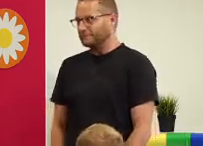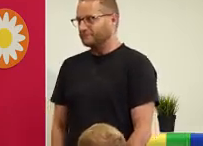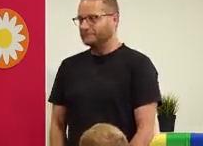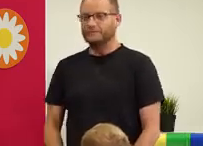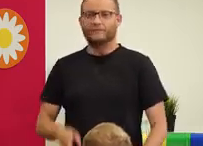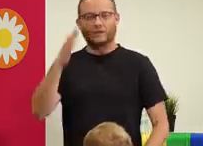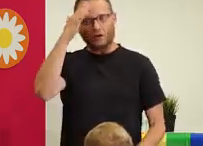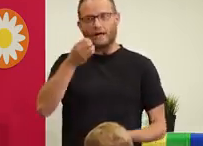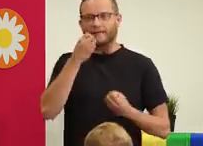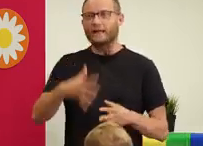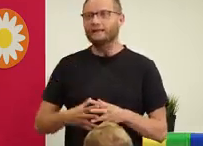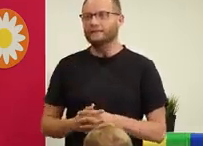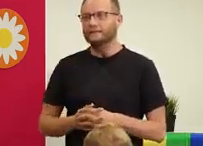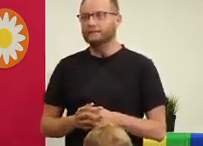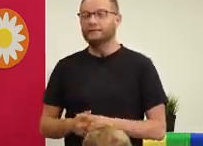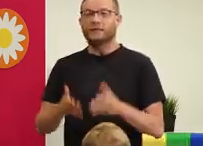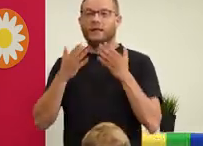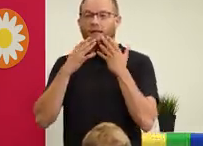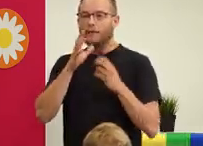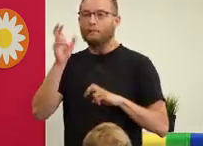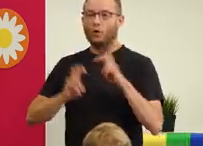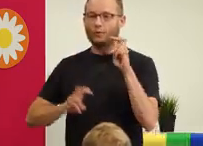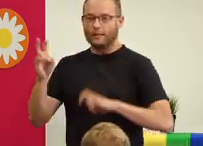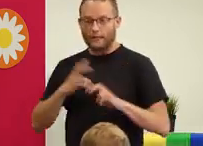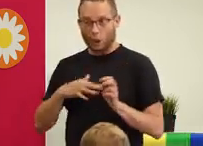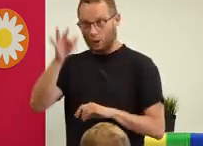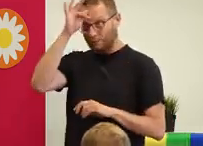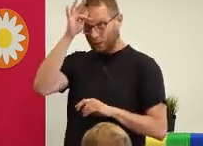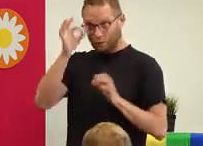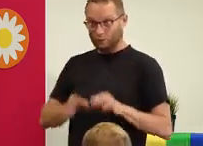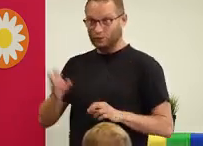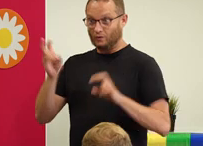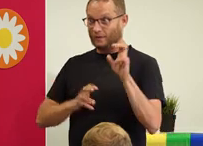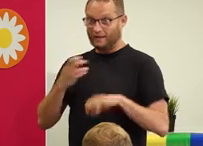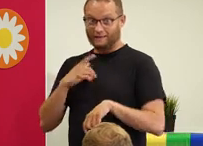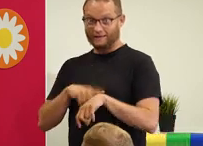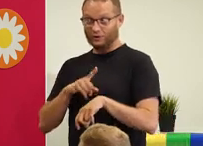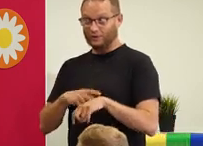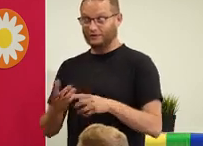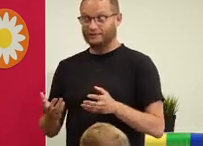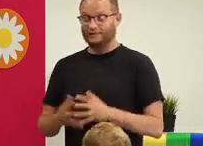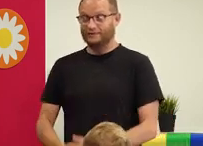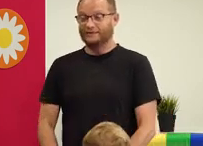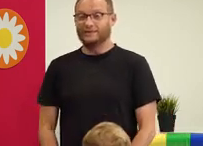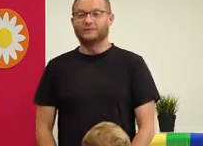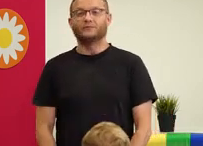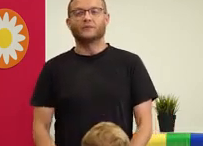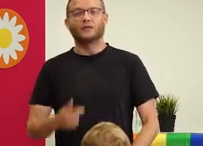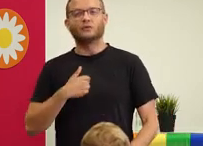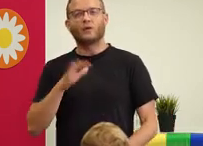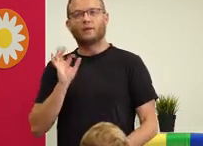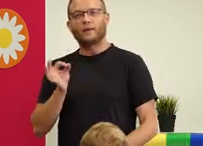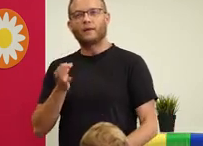¿cómo estamos? Gracias por venir un domingo a estas horas. Yo, la verdad,